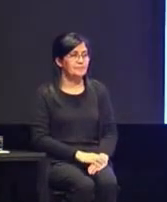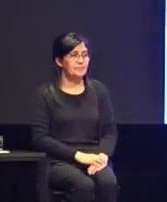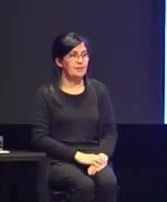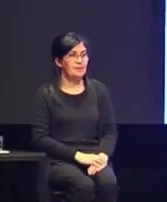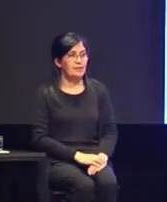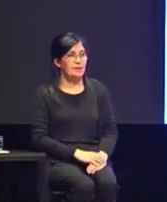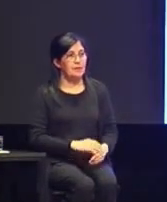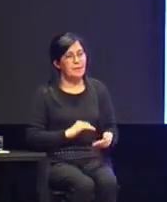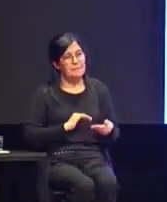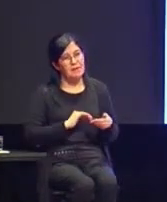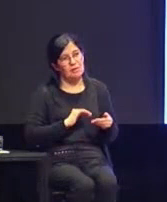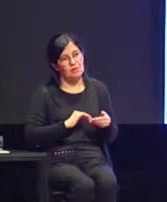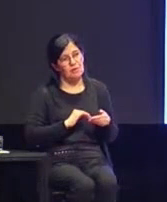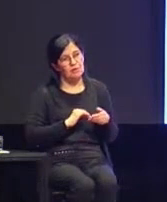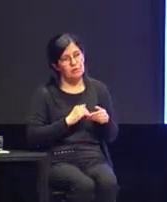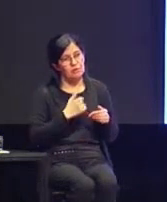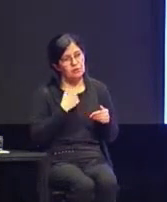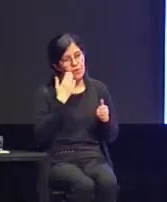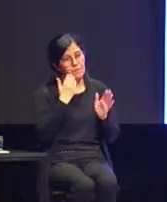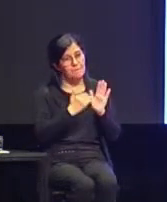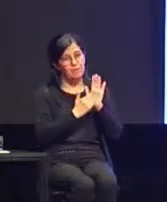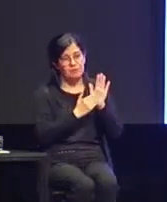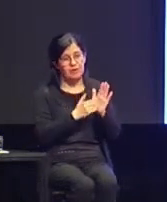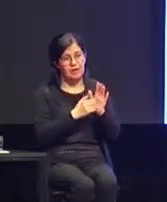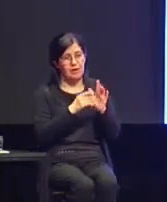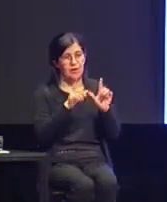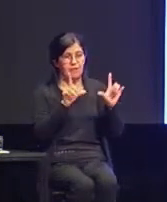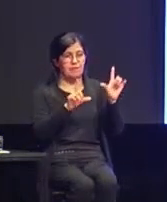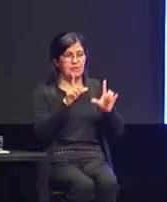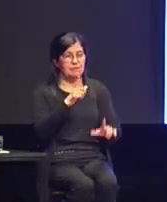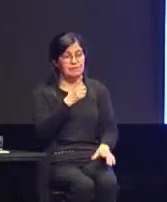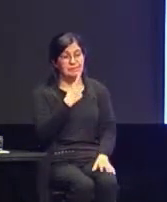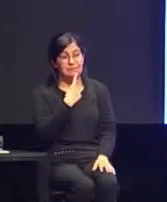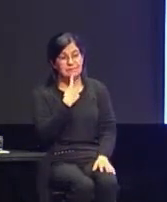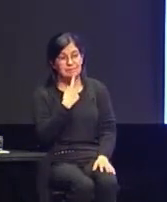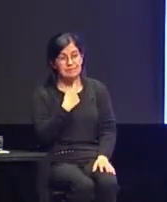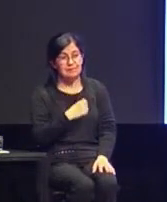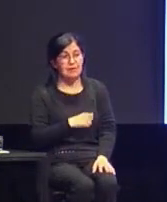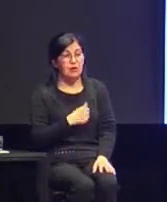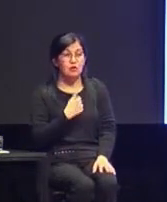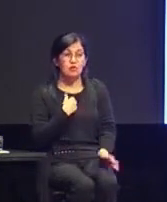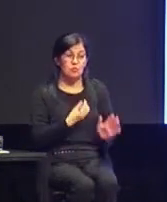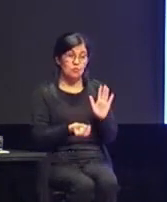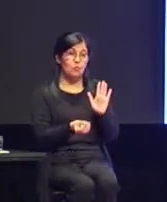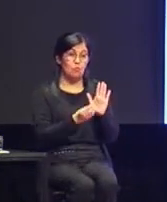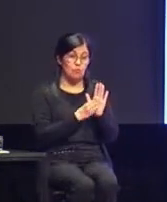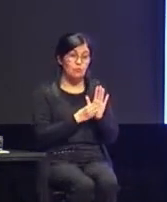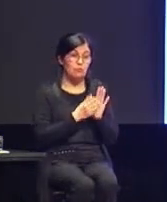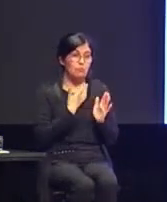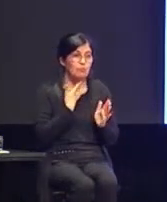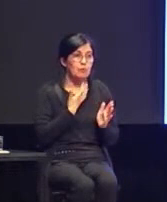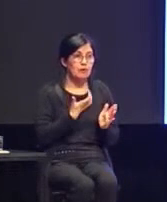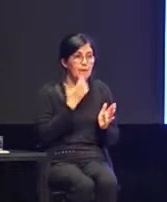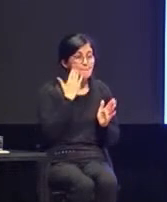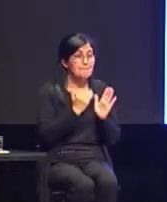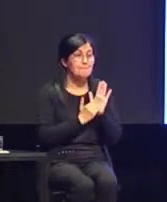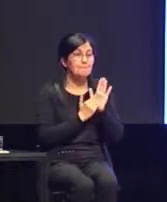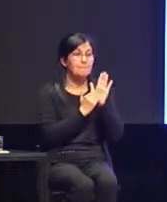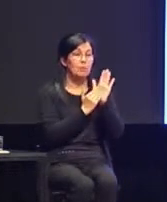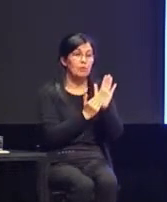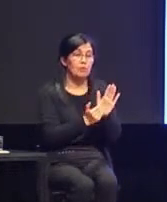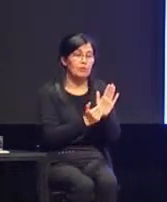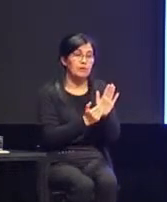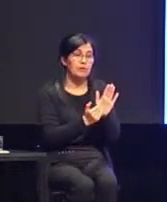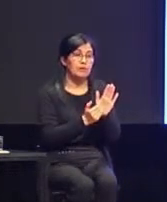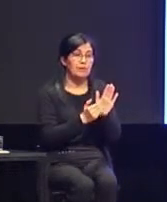Disculpen que sea tan bruta, y aquí viene una imagen horrible, disculpen, pero la puse específicamente para mostrar, y